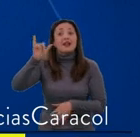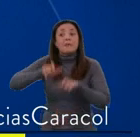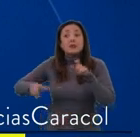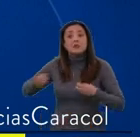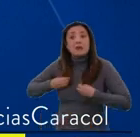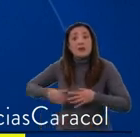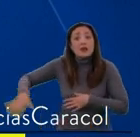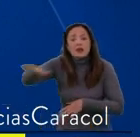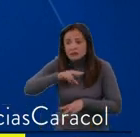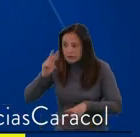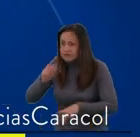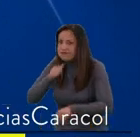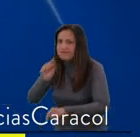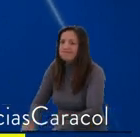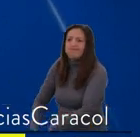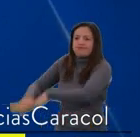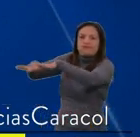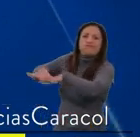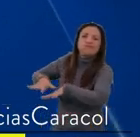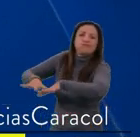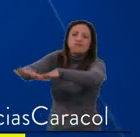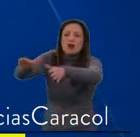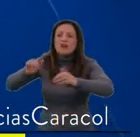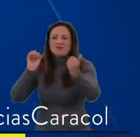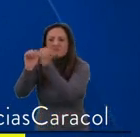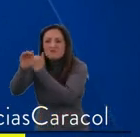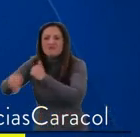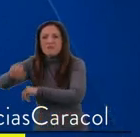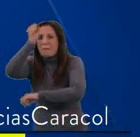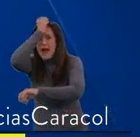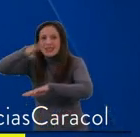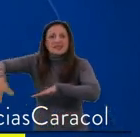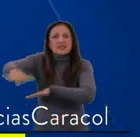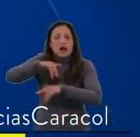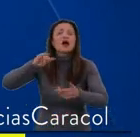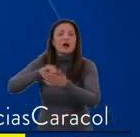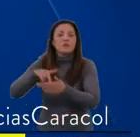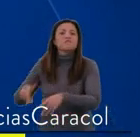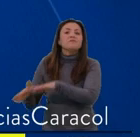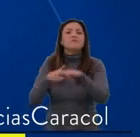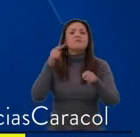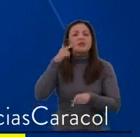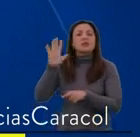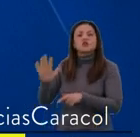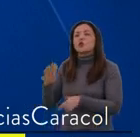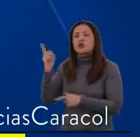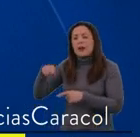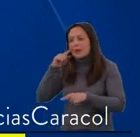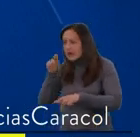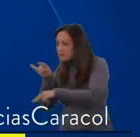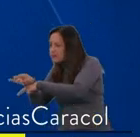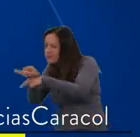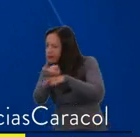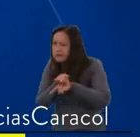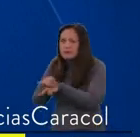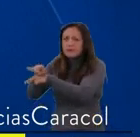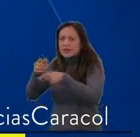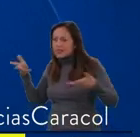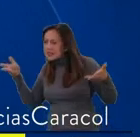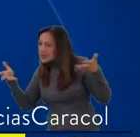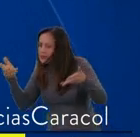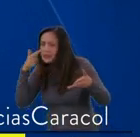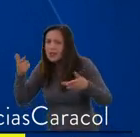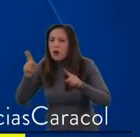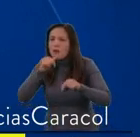en vías principales. Durante varias horas, organismos de socorro monitorearon el nivel de algunos afluentes que aumentaron su